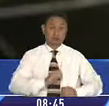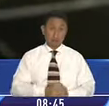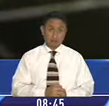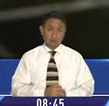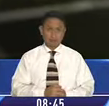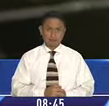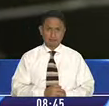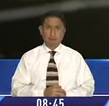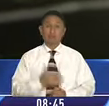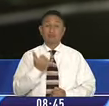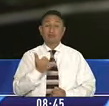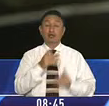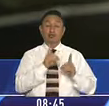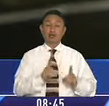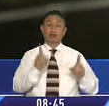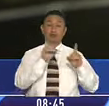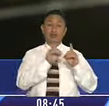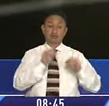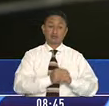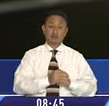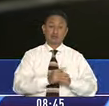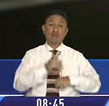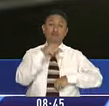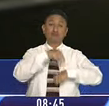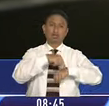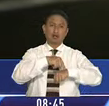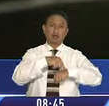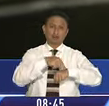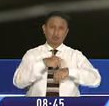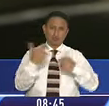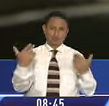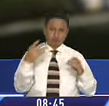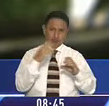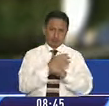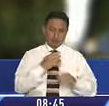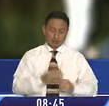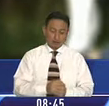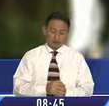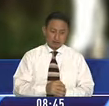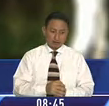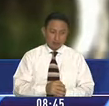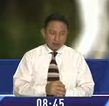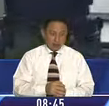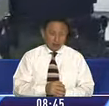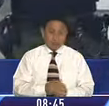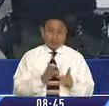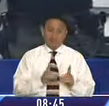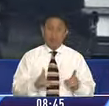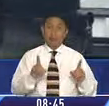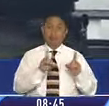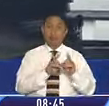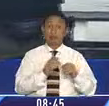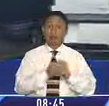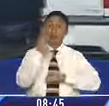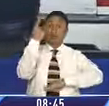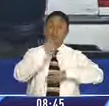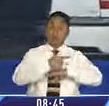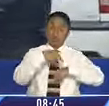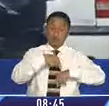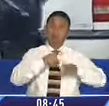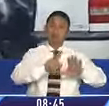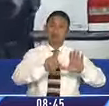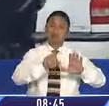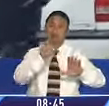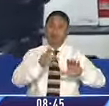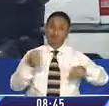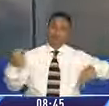si ingresamos esta edad en un reloj nos encontramos con el Espeluznante dato de que cada día hay